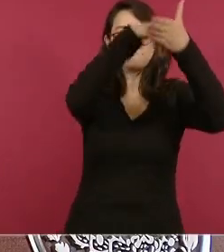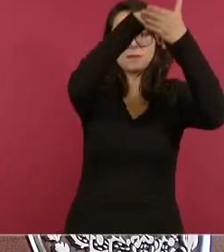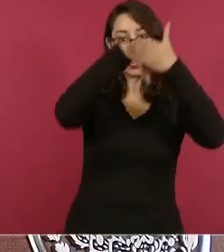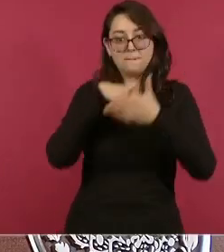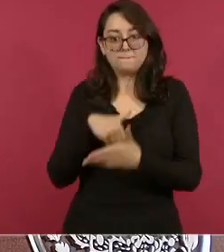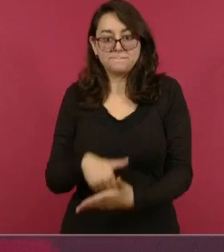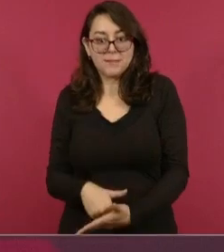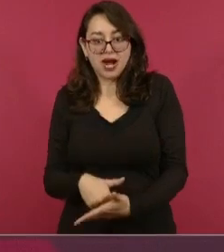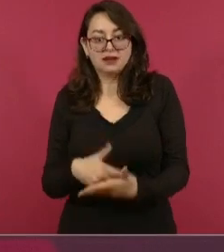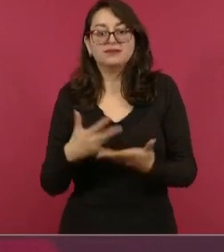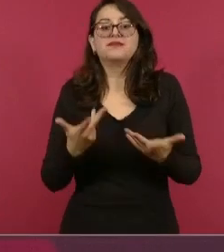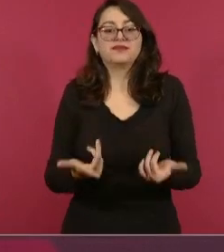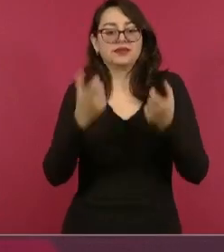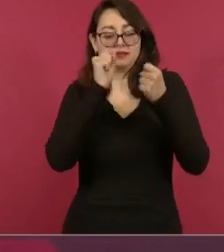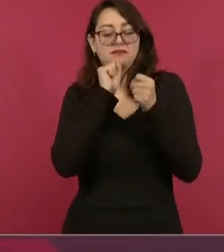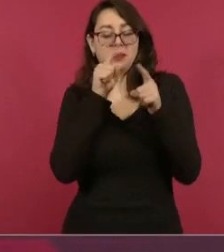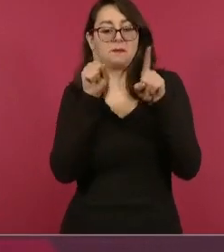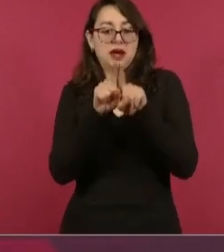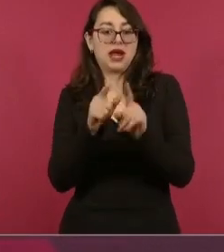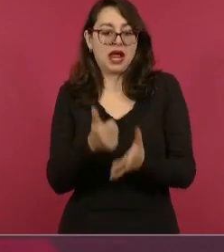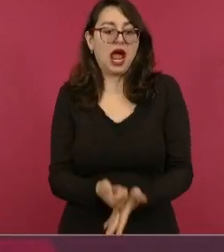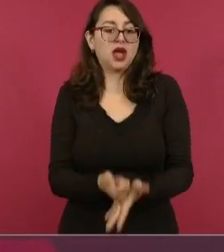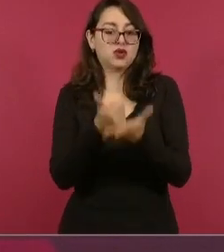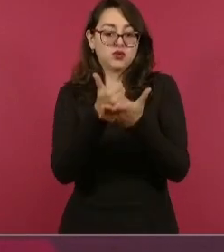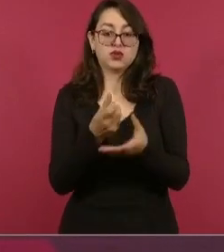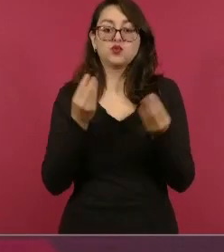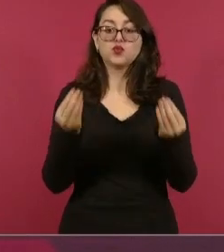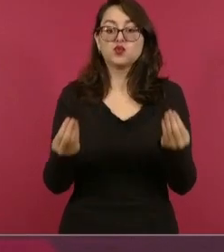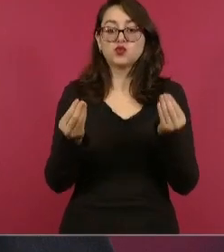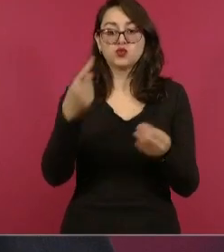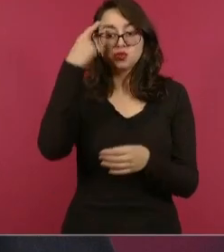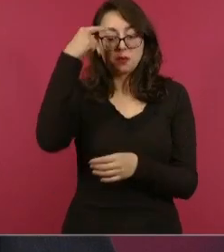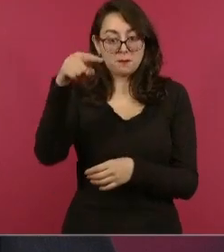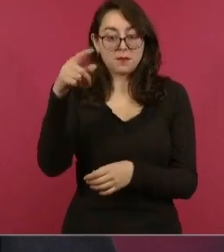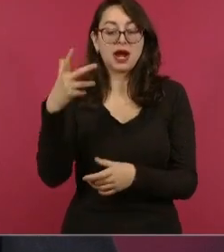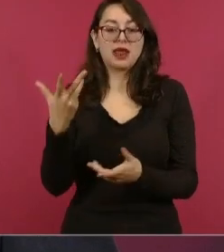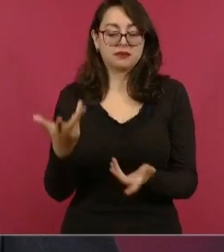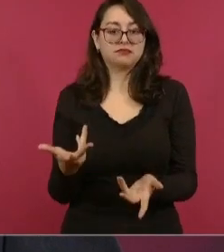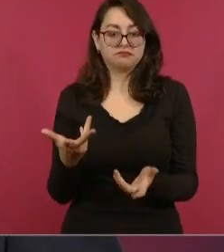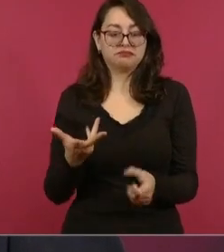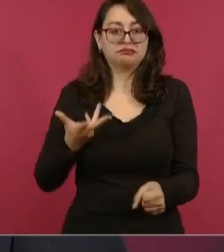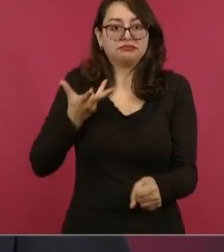Eso también va a tener mucho futuro.